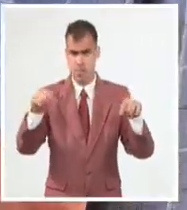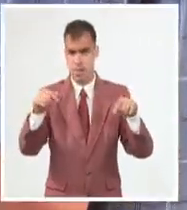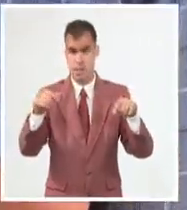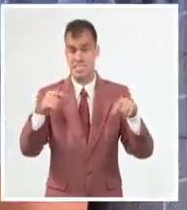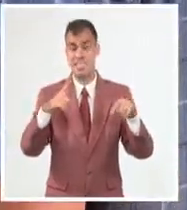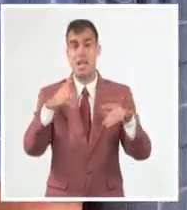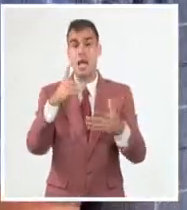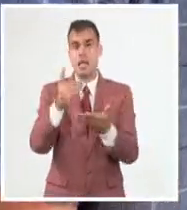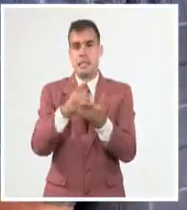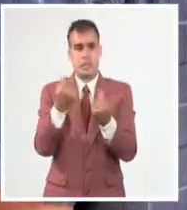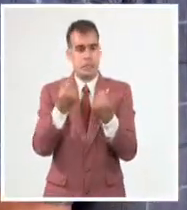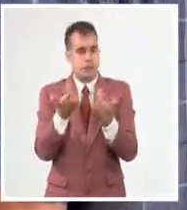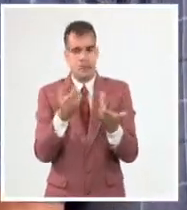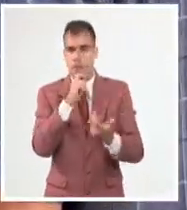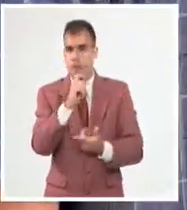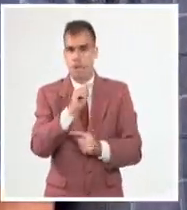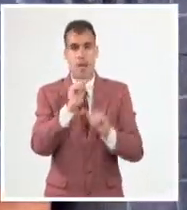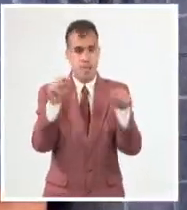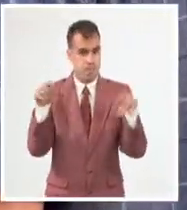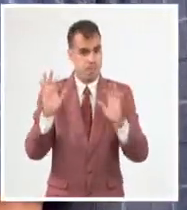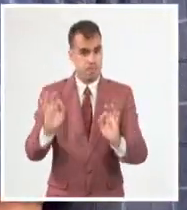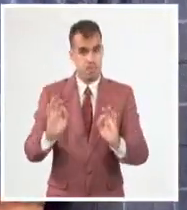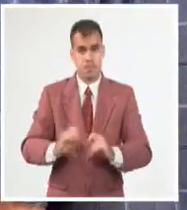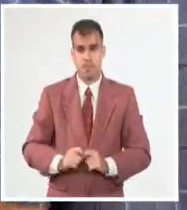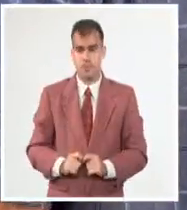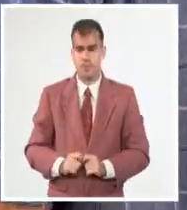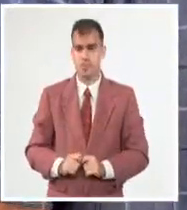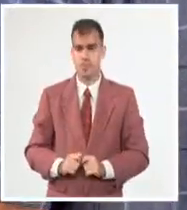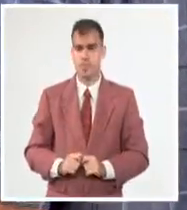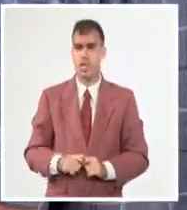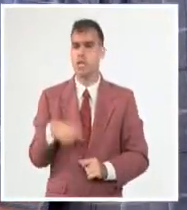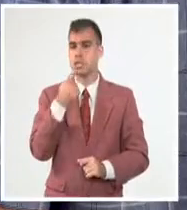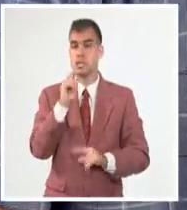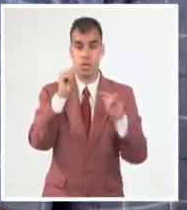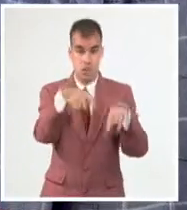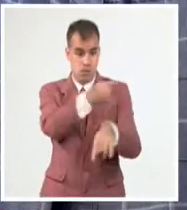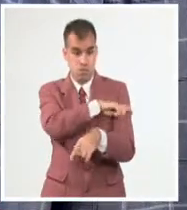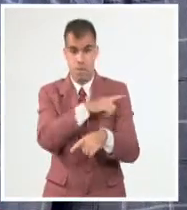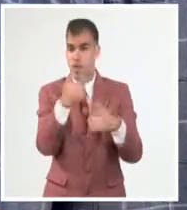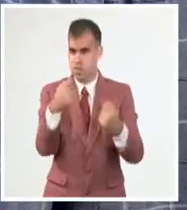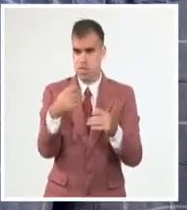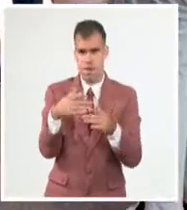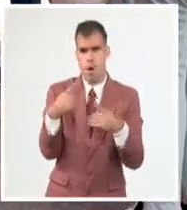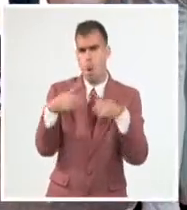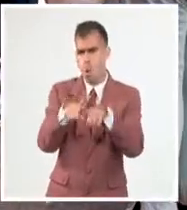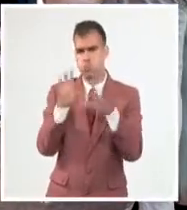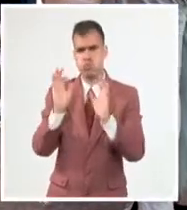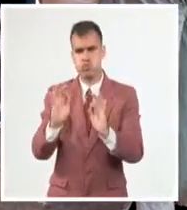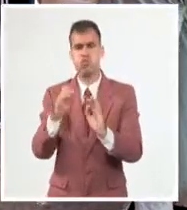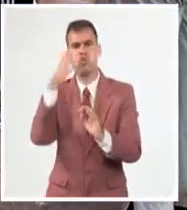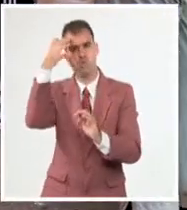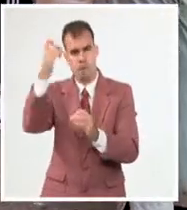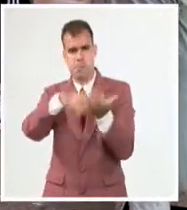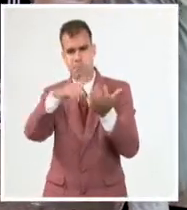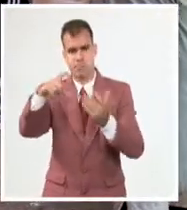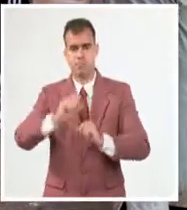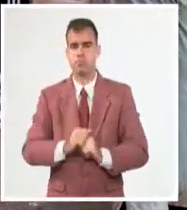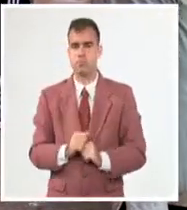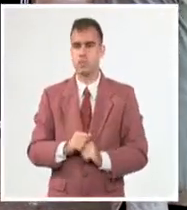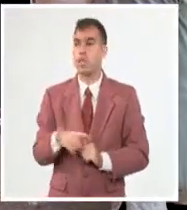sociales. Esto es ejemplo de participación ciudadana responsable al lado del gobierno del partido. El doctor Alemán le cuenta que el propósito